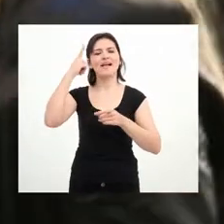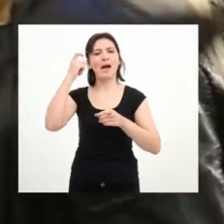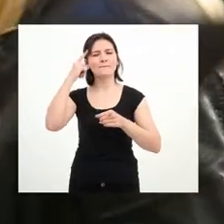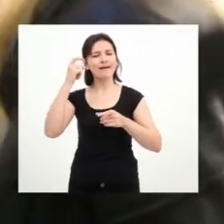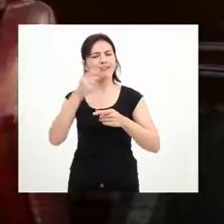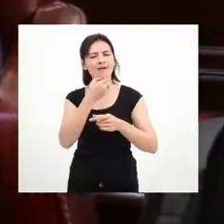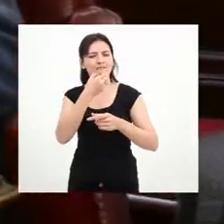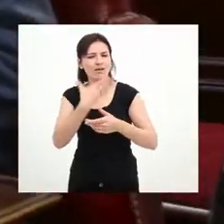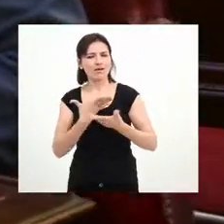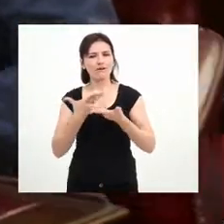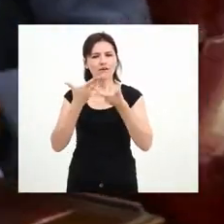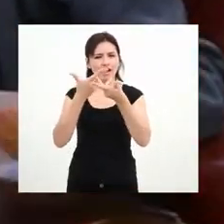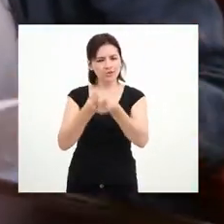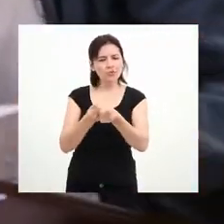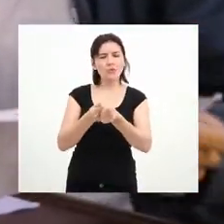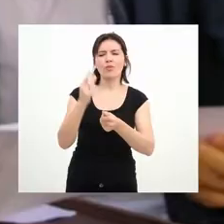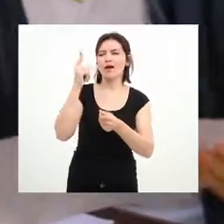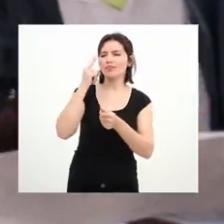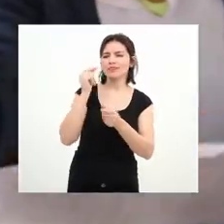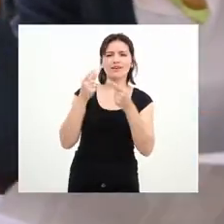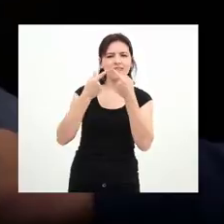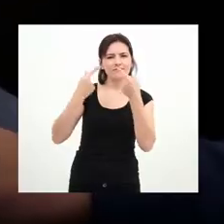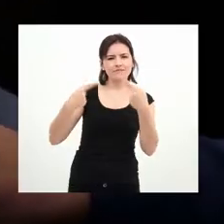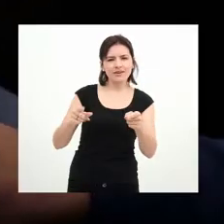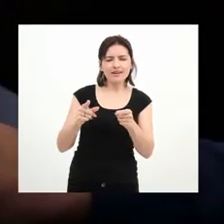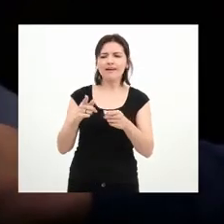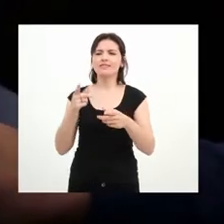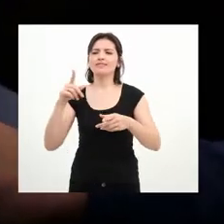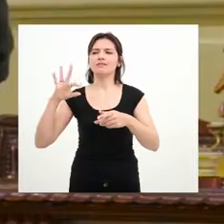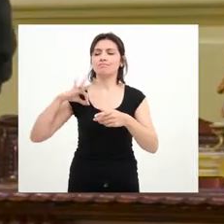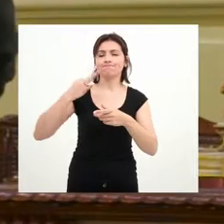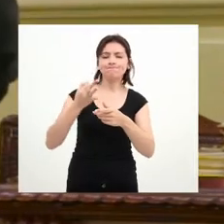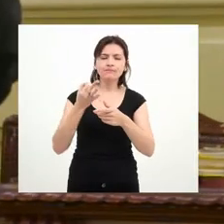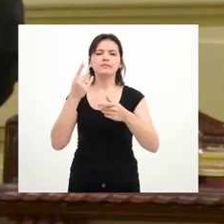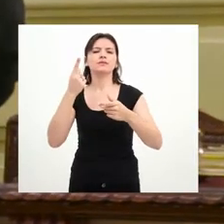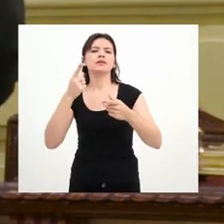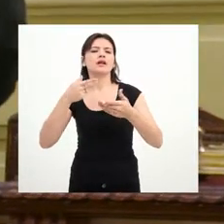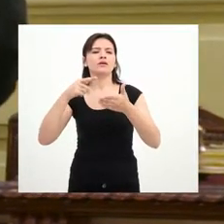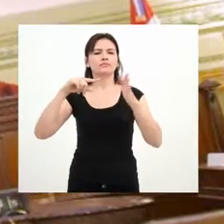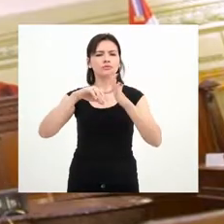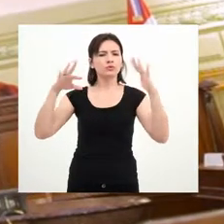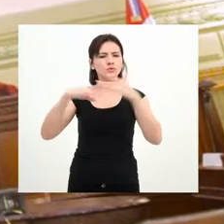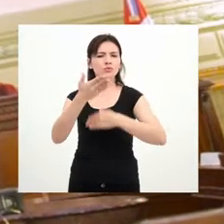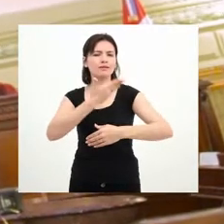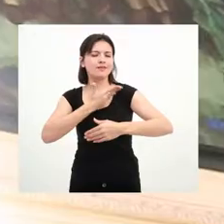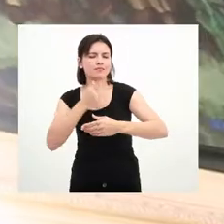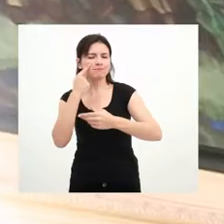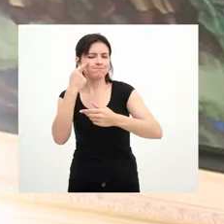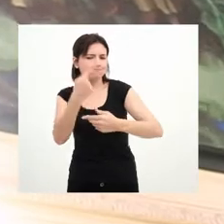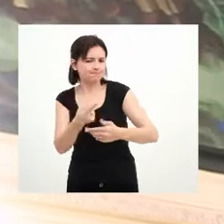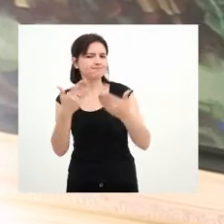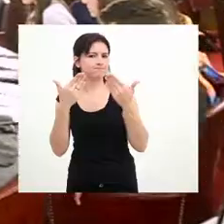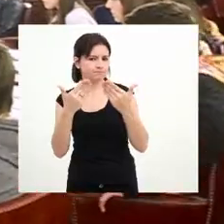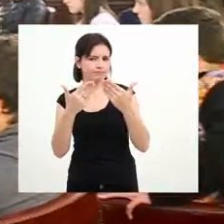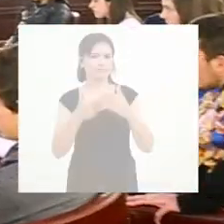Además, Diputados por un Día es una excelente oportunidad para conocer aprendiendo y disfrutar de una jornada diferente en la ciudad de Santa